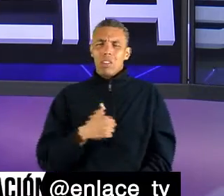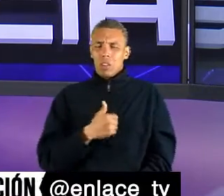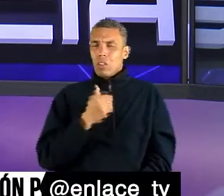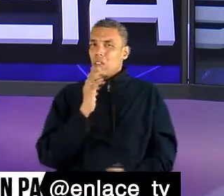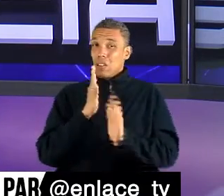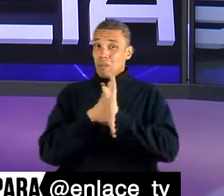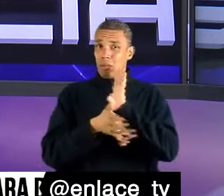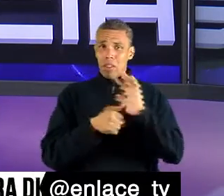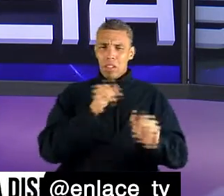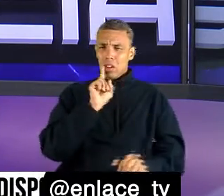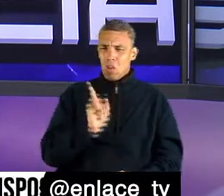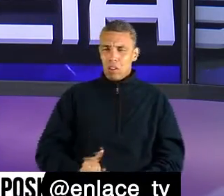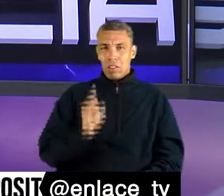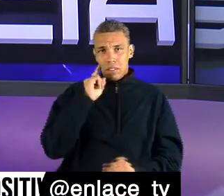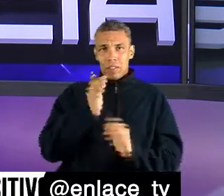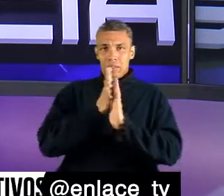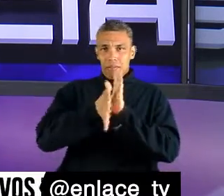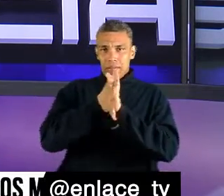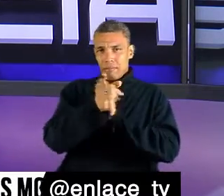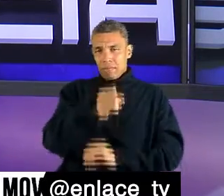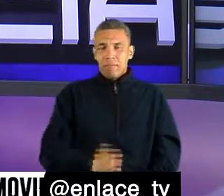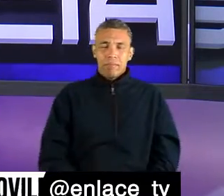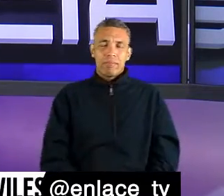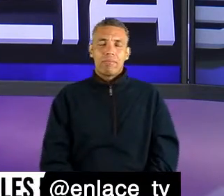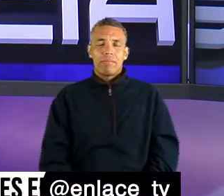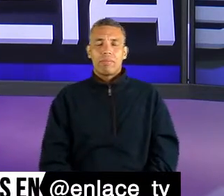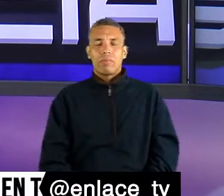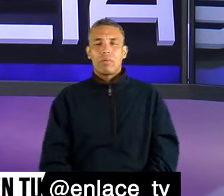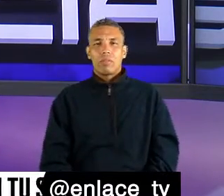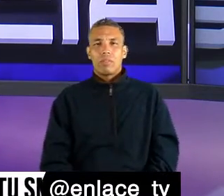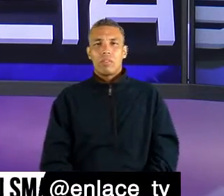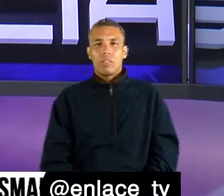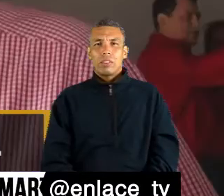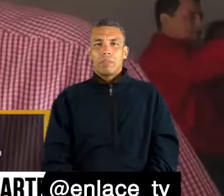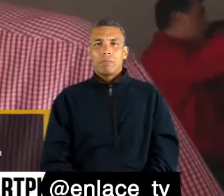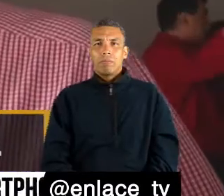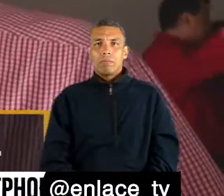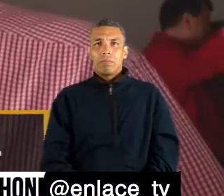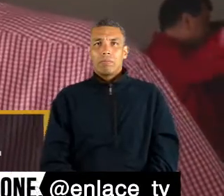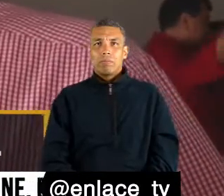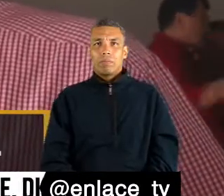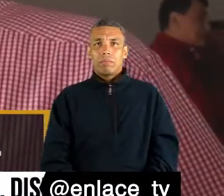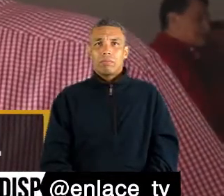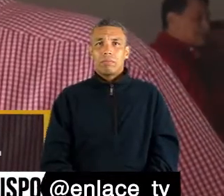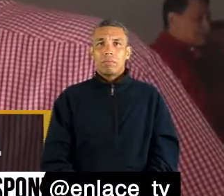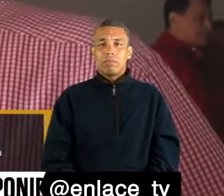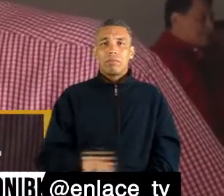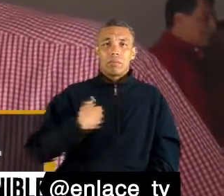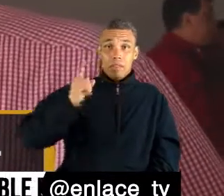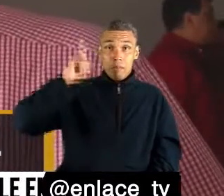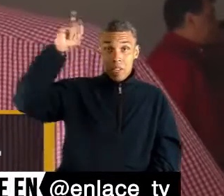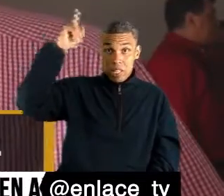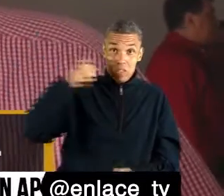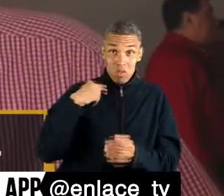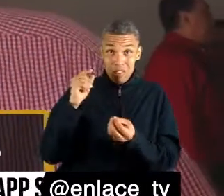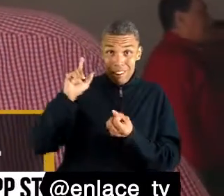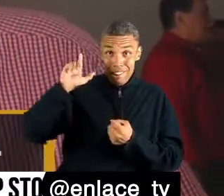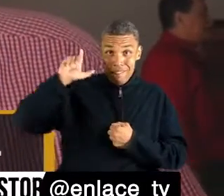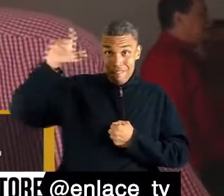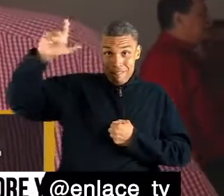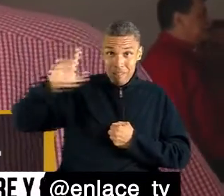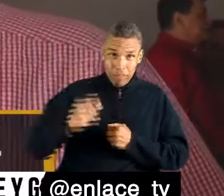el Serpa en su visita más reciente a Barranca Bermeja. El Partido Liberal aspira a